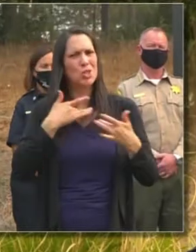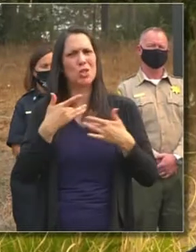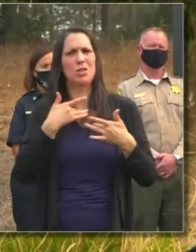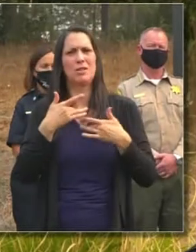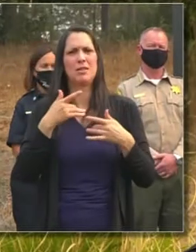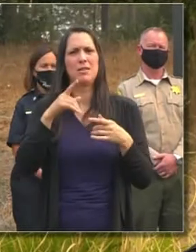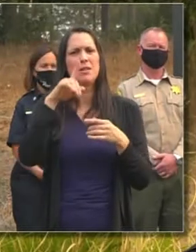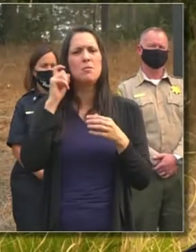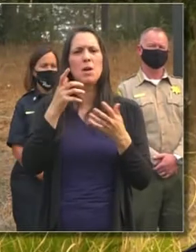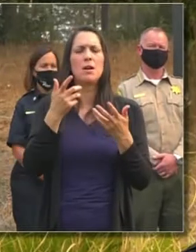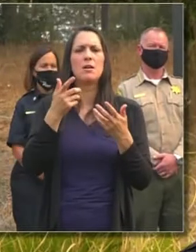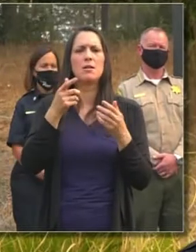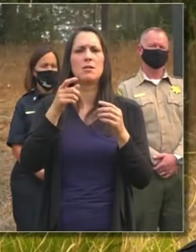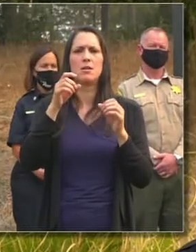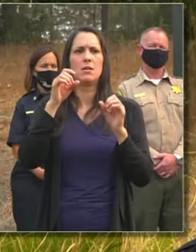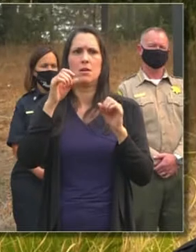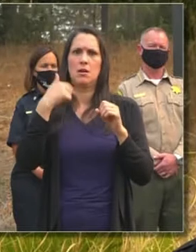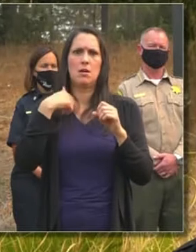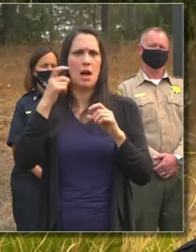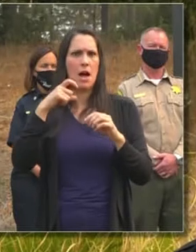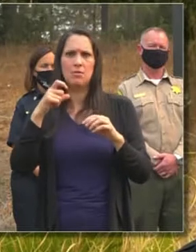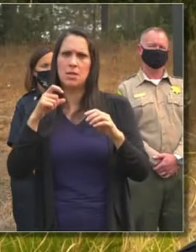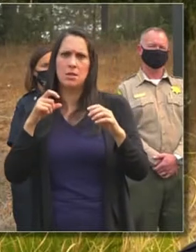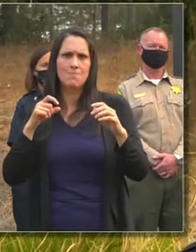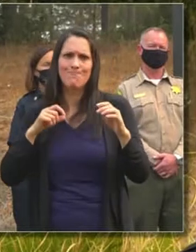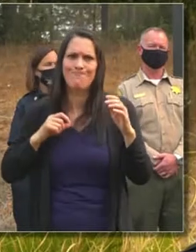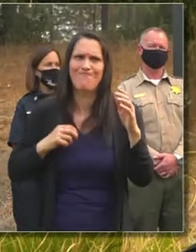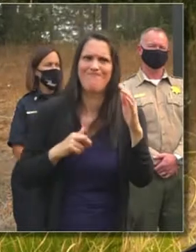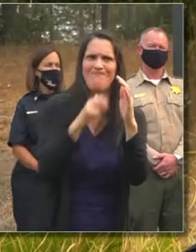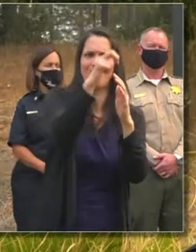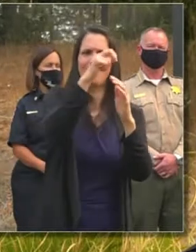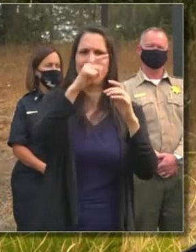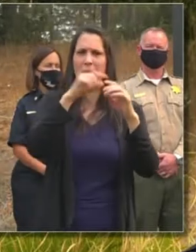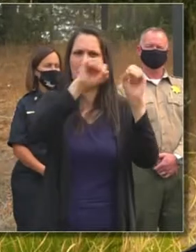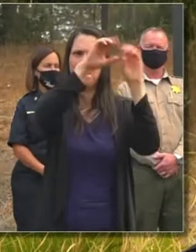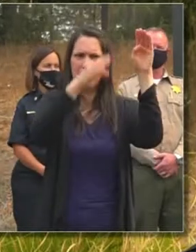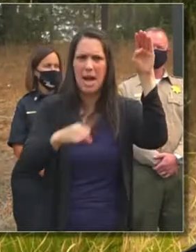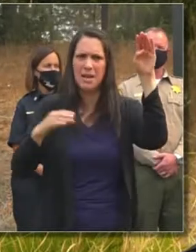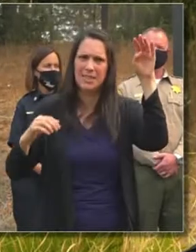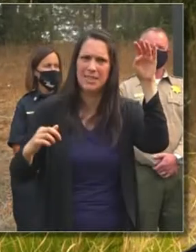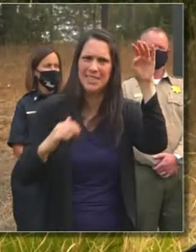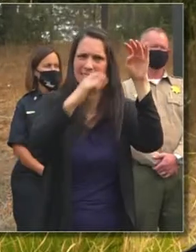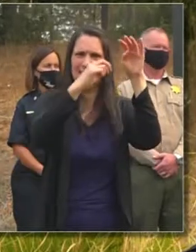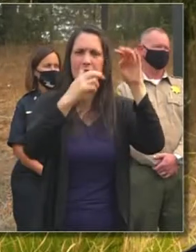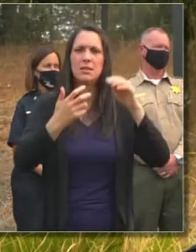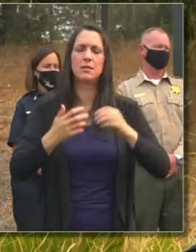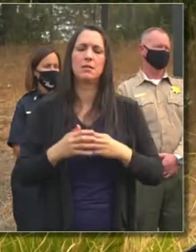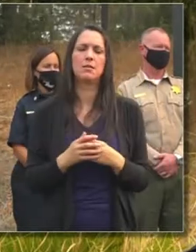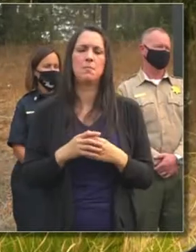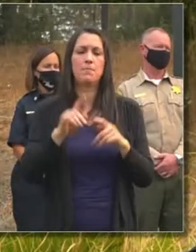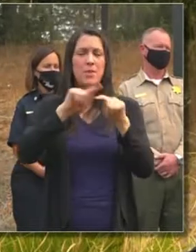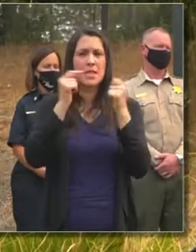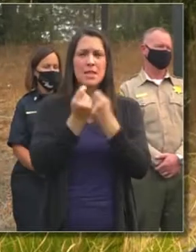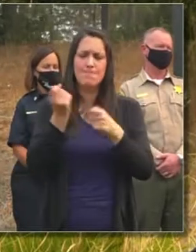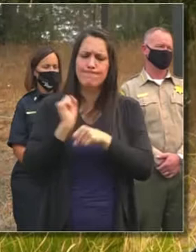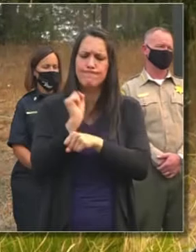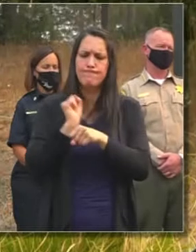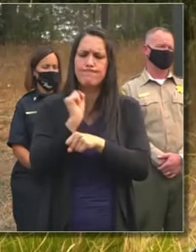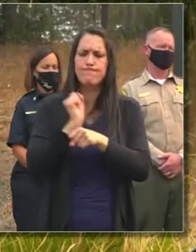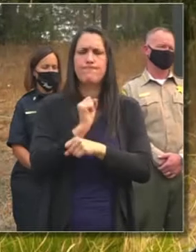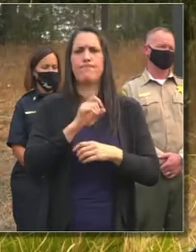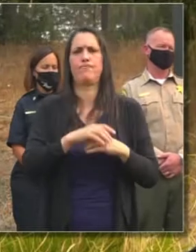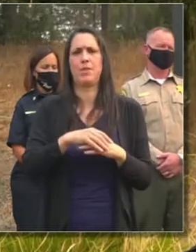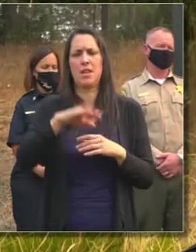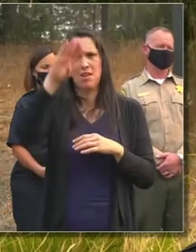porque hay muchas variables que encontraremos en el área de lake county del condado de lake los